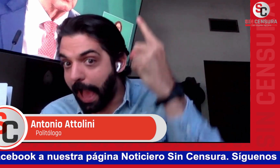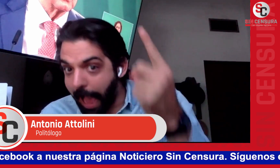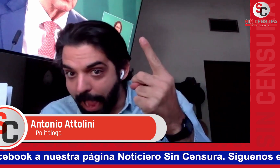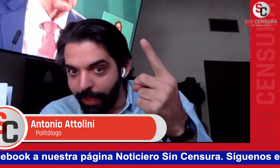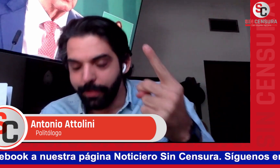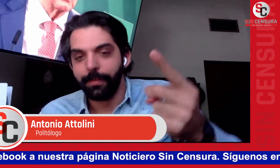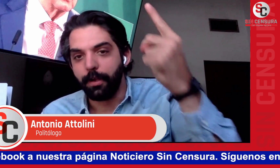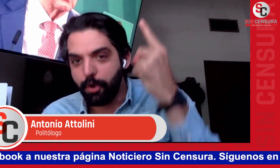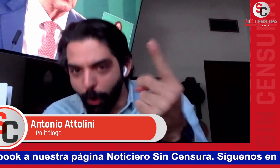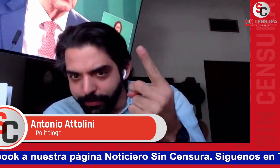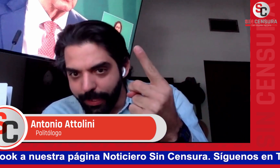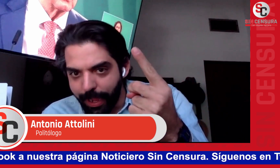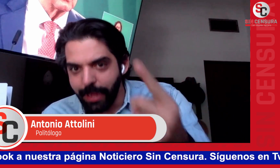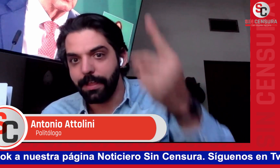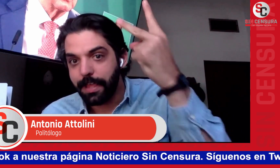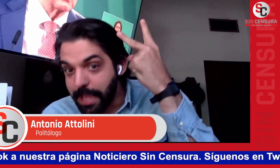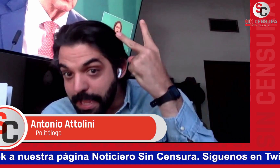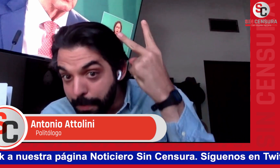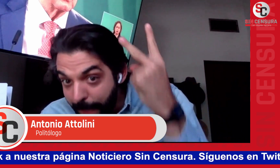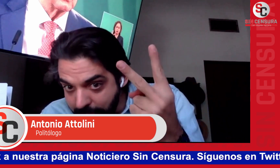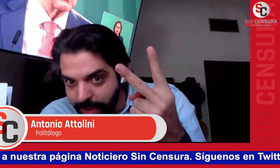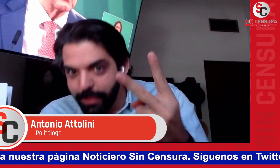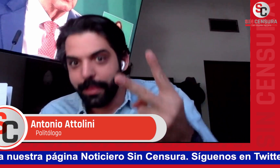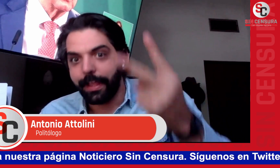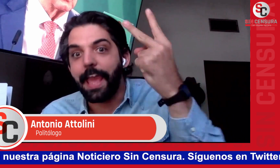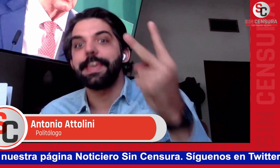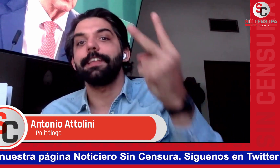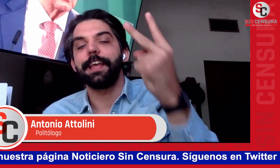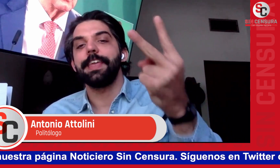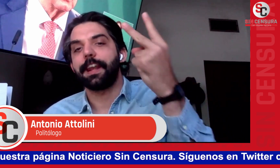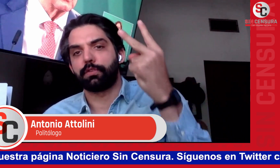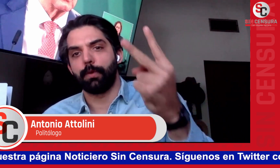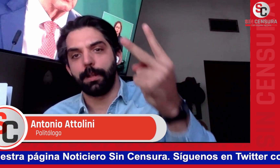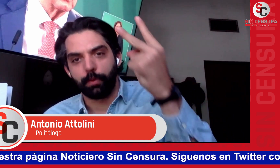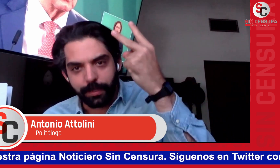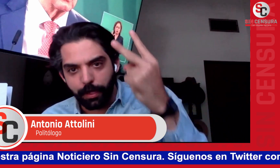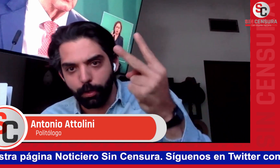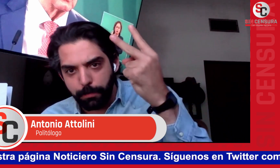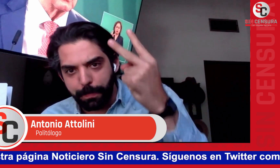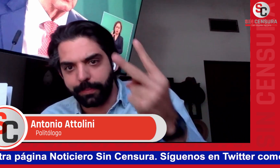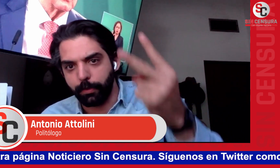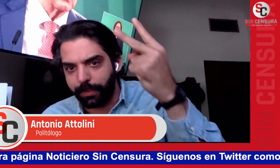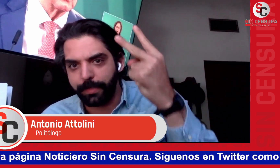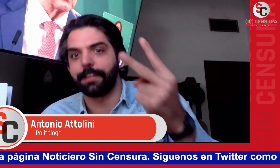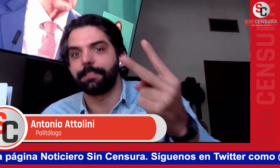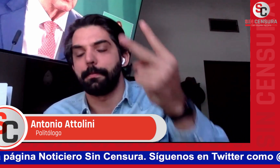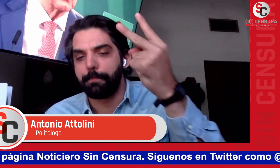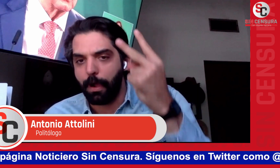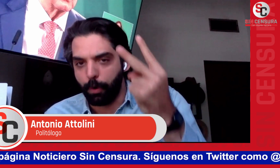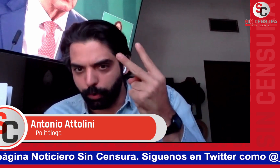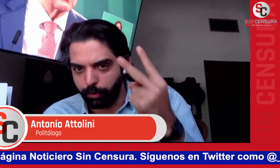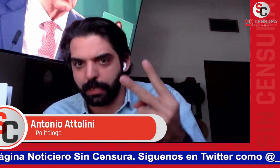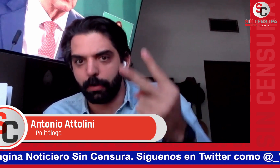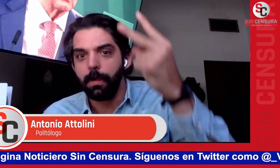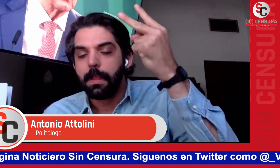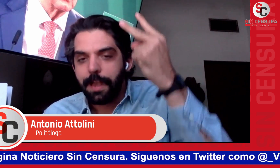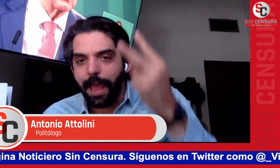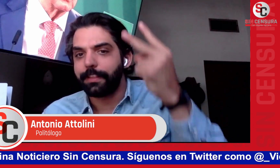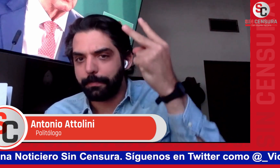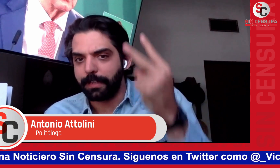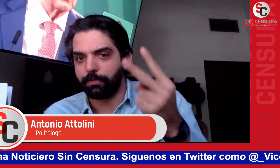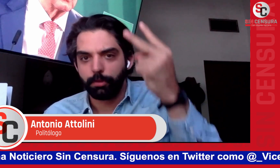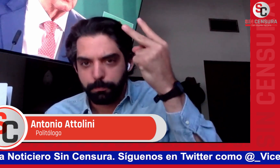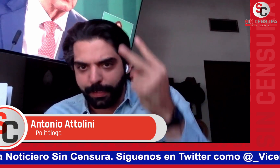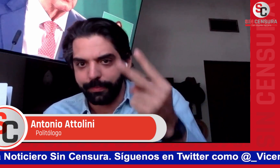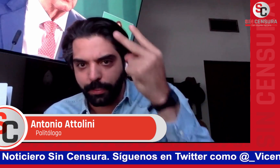principios: A, no entregar, y B, que ya se haya resuelto al interior del partido a través de asamblea o consejo